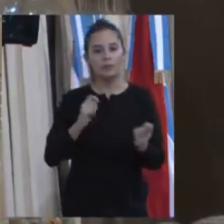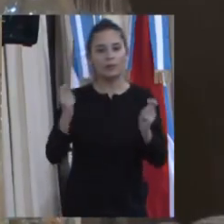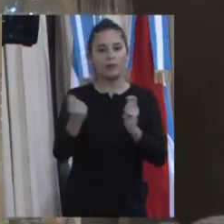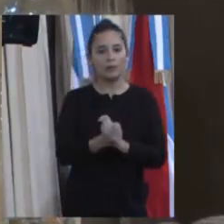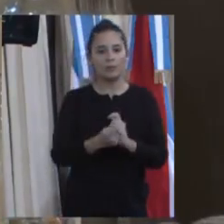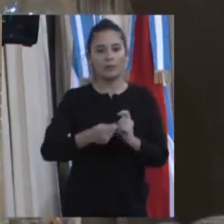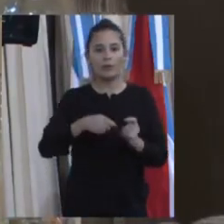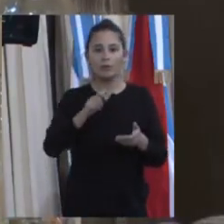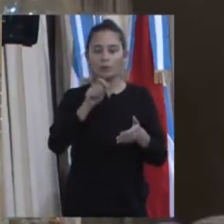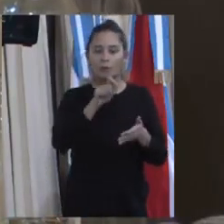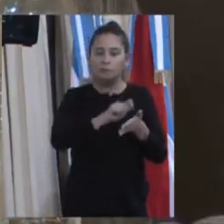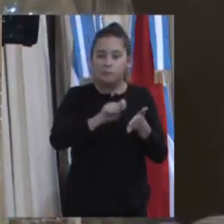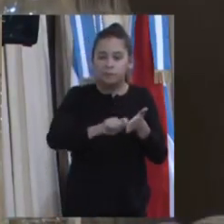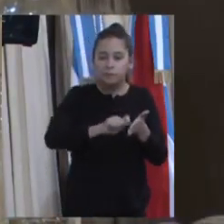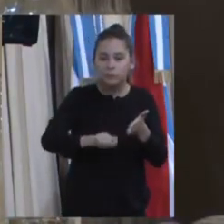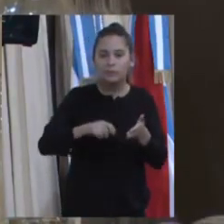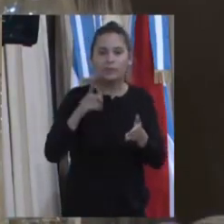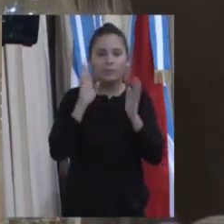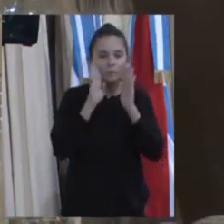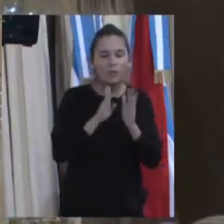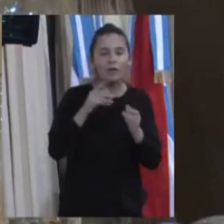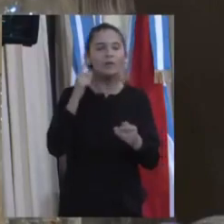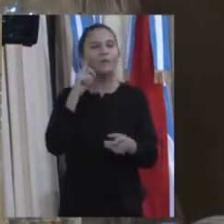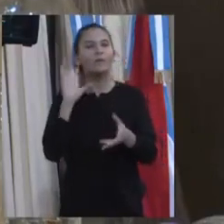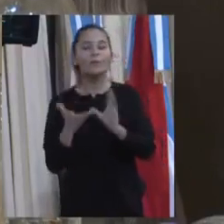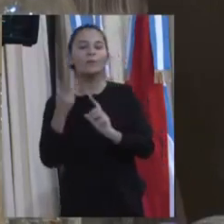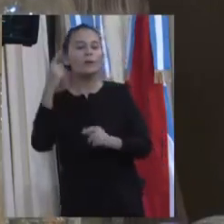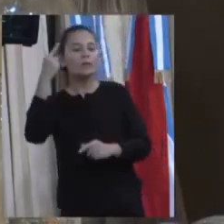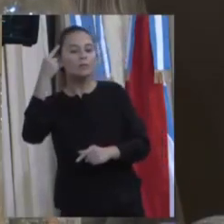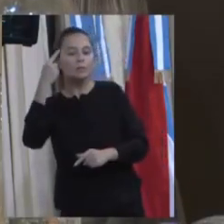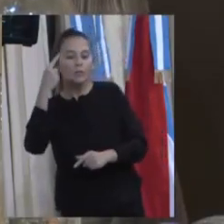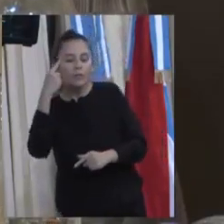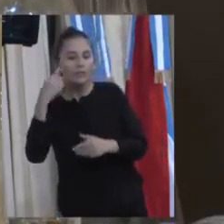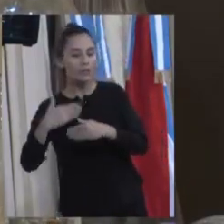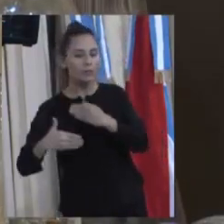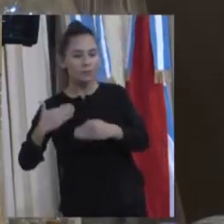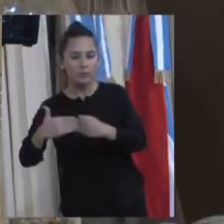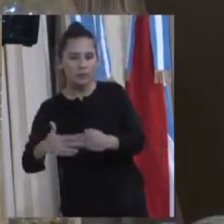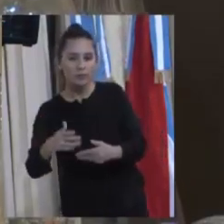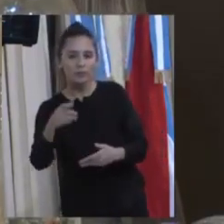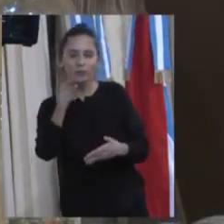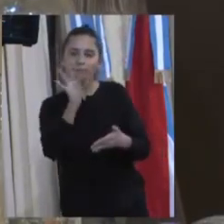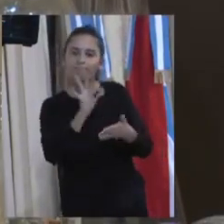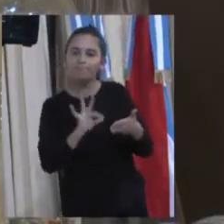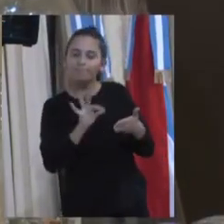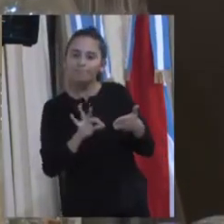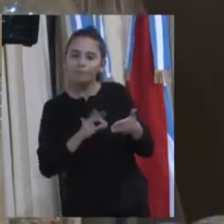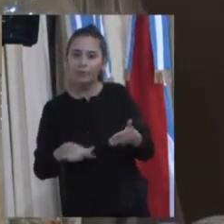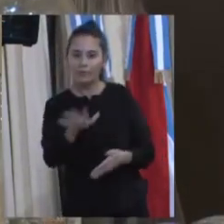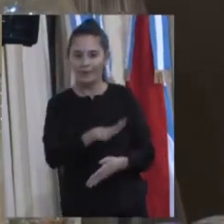categorías teóricas y conceptuales de cómo pensamos los procesos y las características del